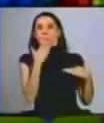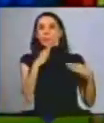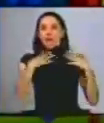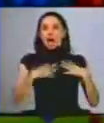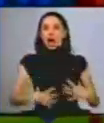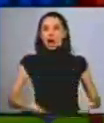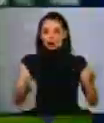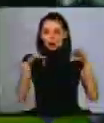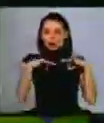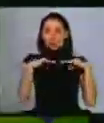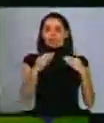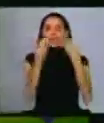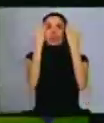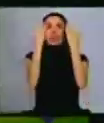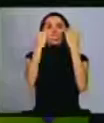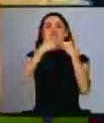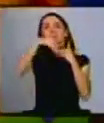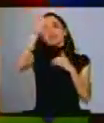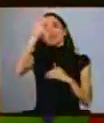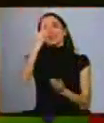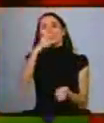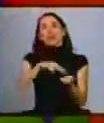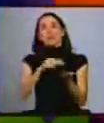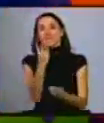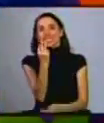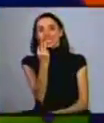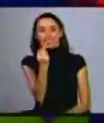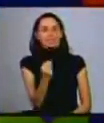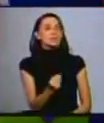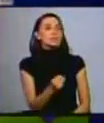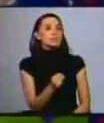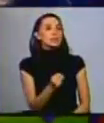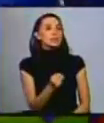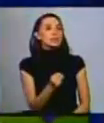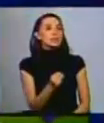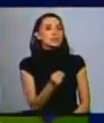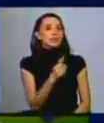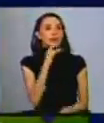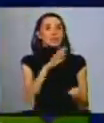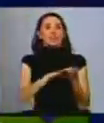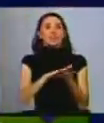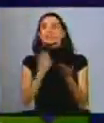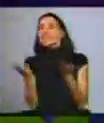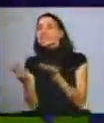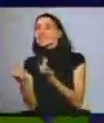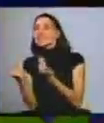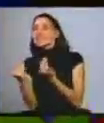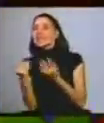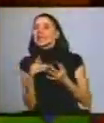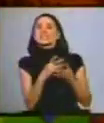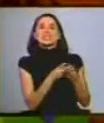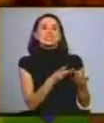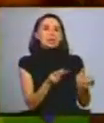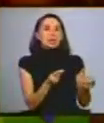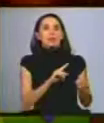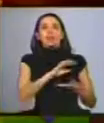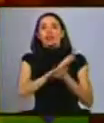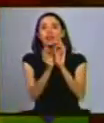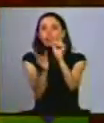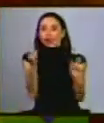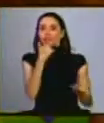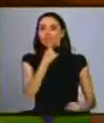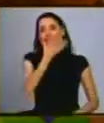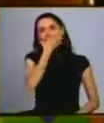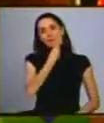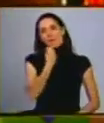mejor atuendo para despedir el 2013. Es algo fiesta azul. Ahí que necesito algo más sencillo. Todos queremos